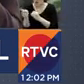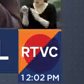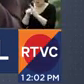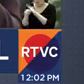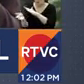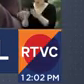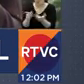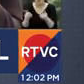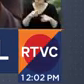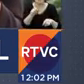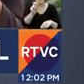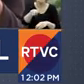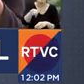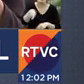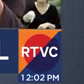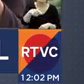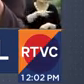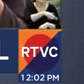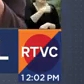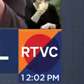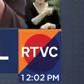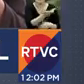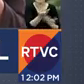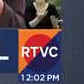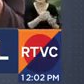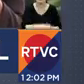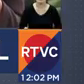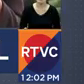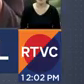abogado. ¿Qué expectativa tienen ellos? ¿Qué les han dicho?